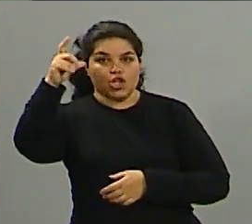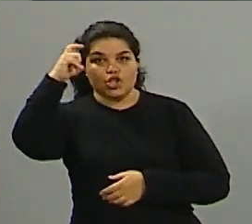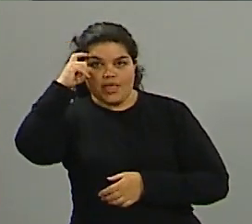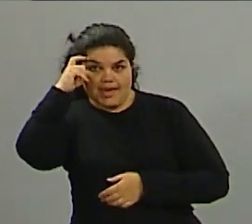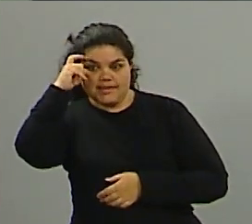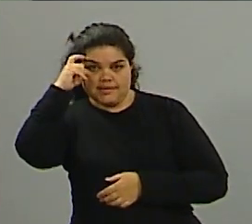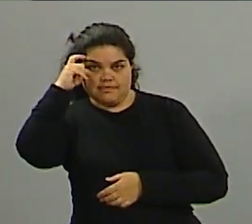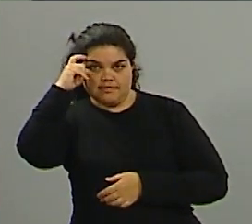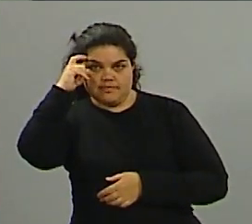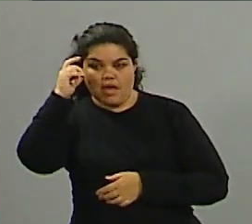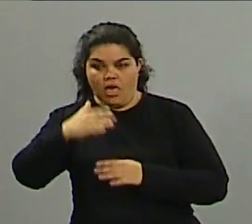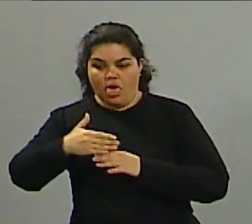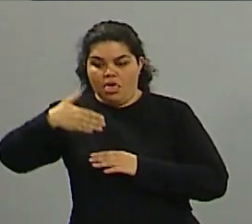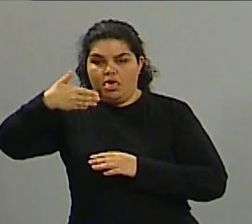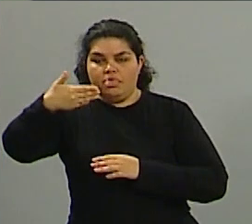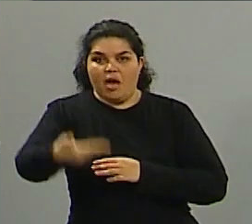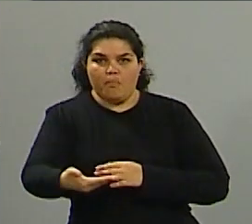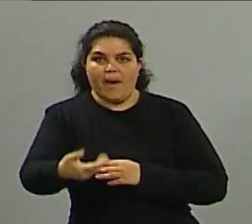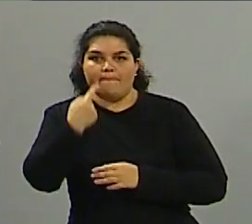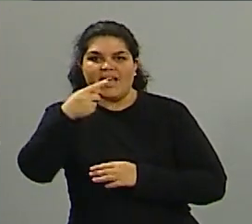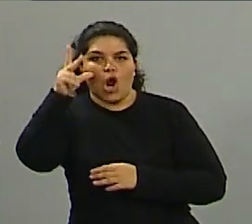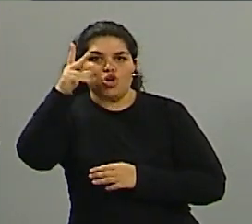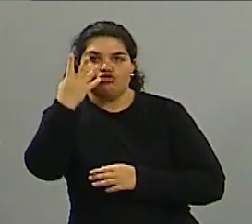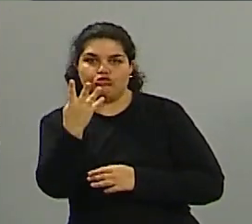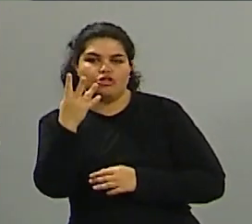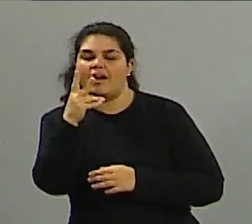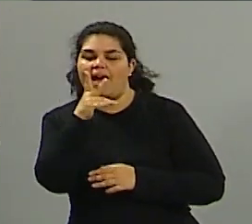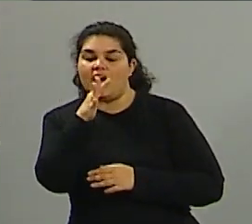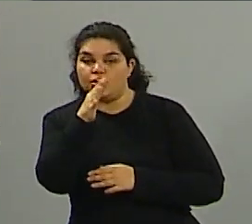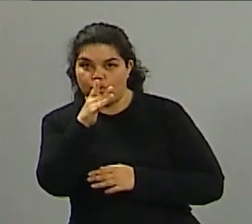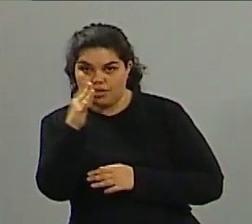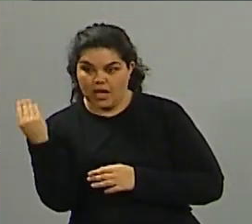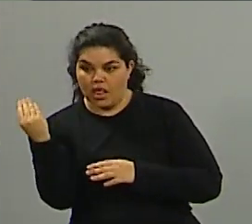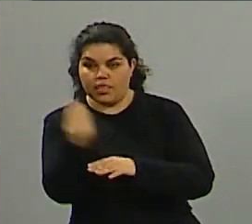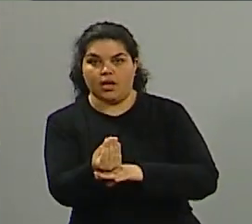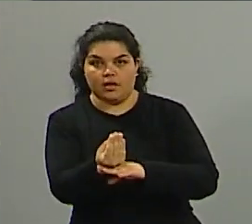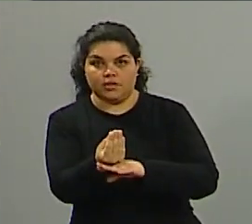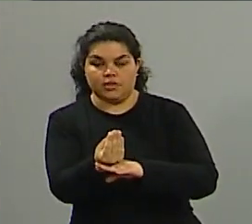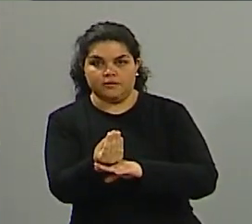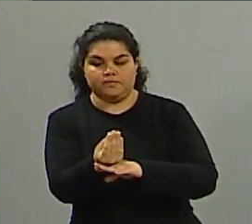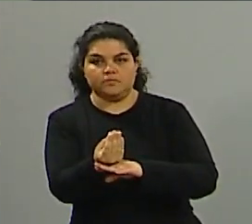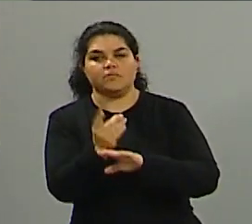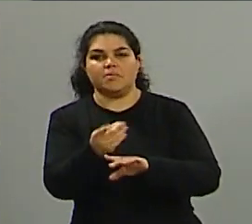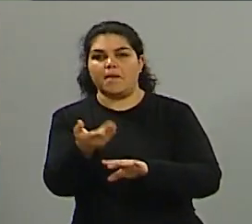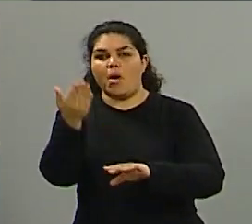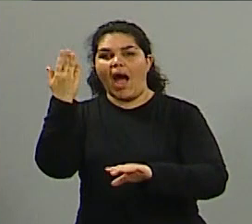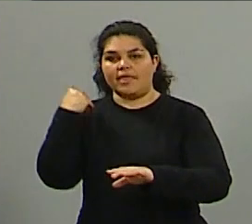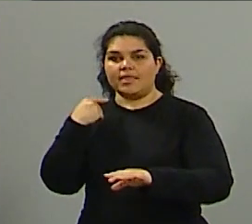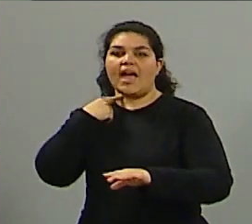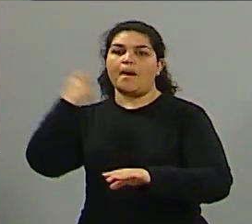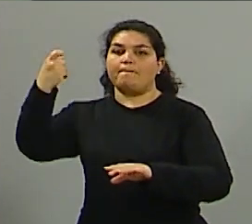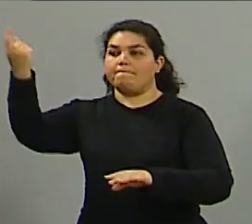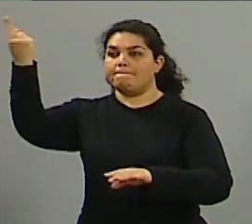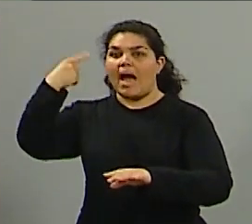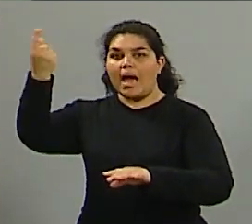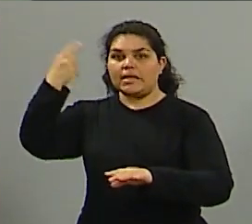años. Siempre tenemos que tener claro que siendo colonia no hay obras